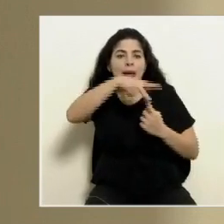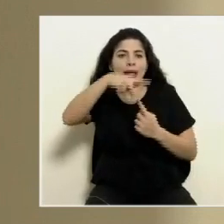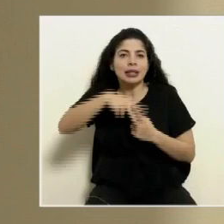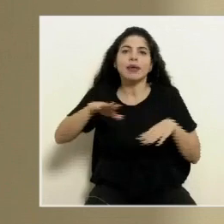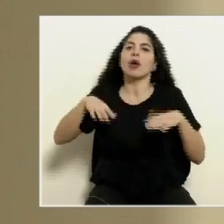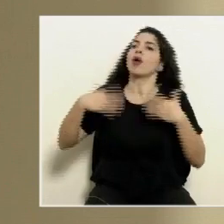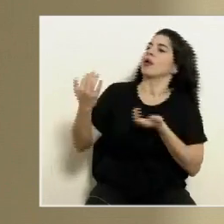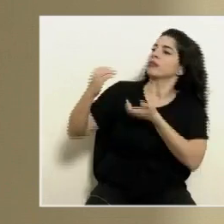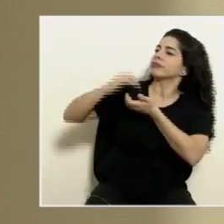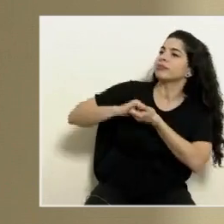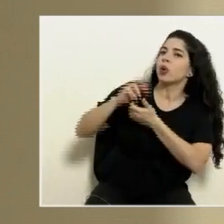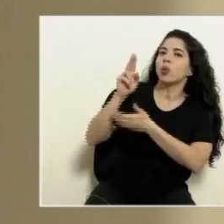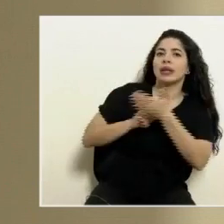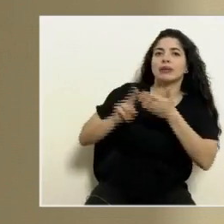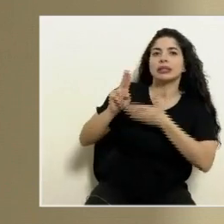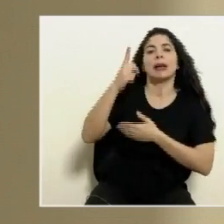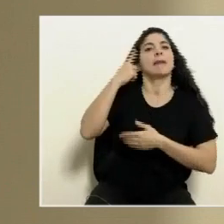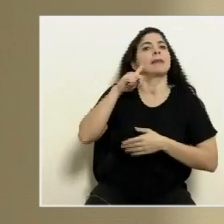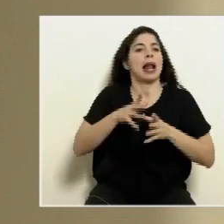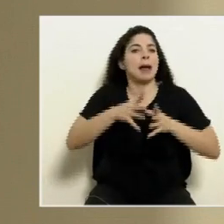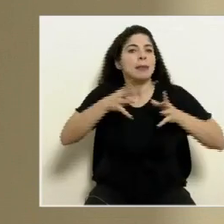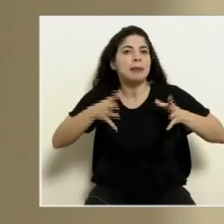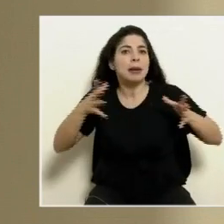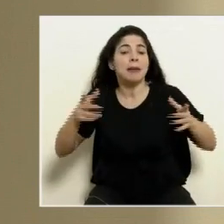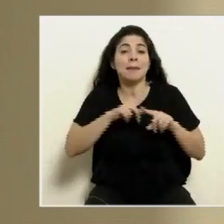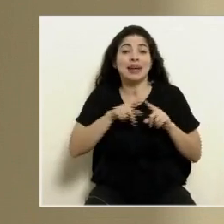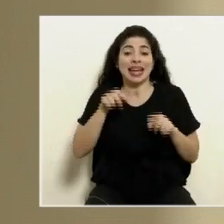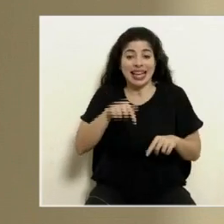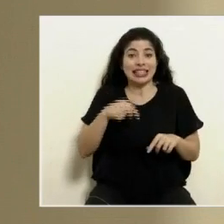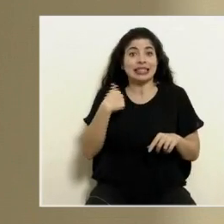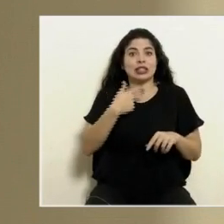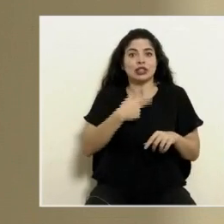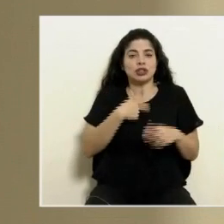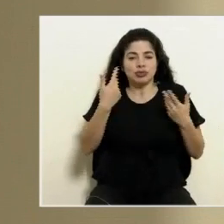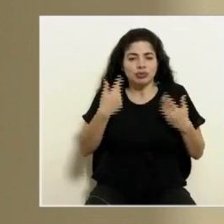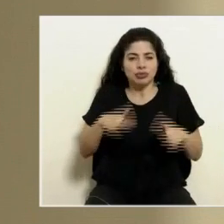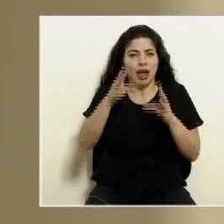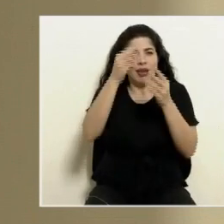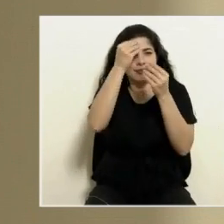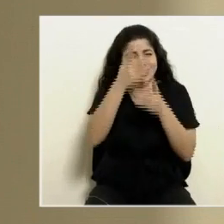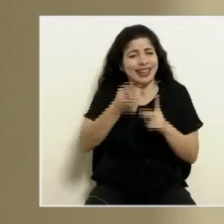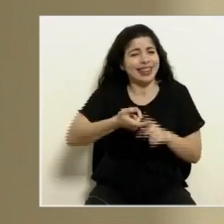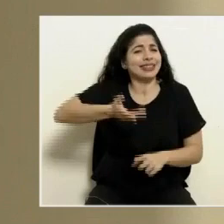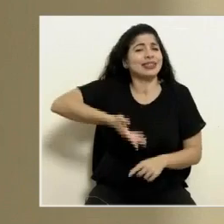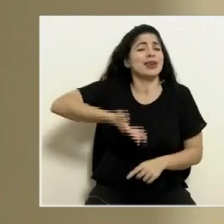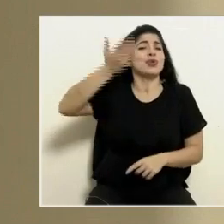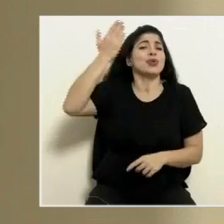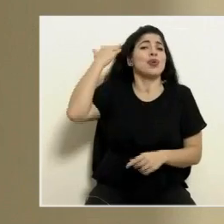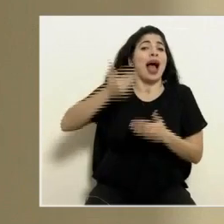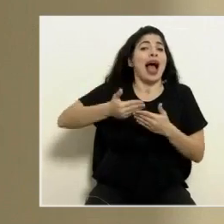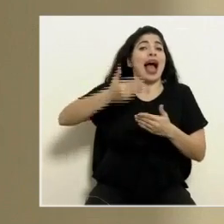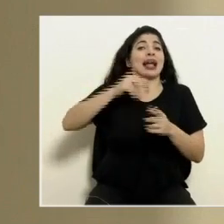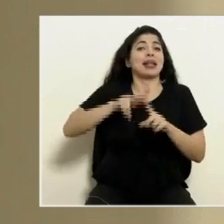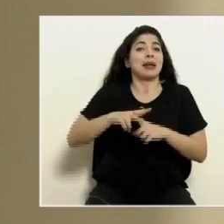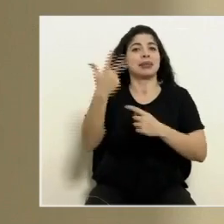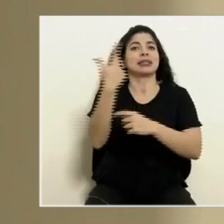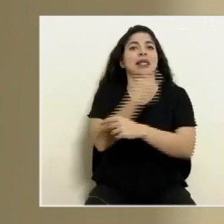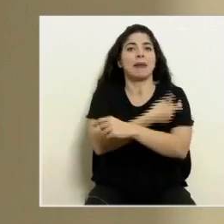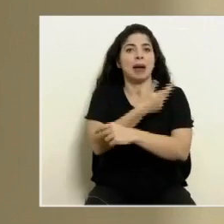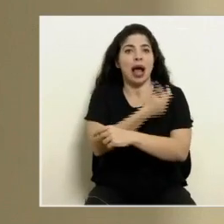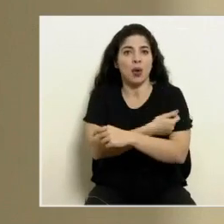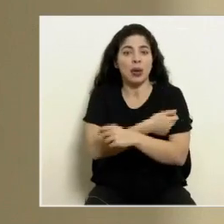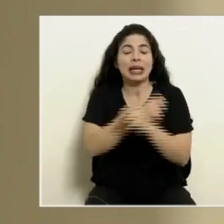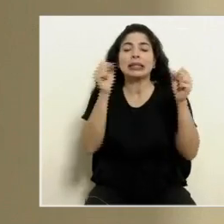con universidades para poder ir ampliando. Pero eso nosotros también lo habíamos indicado desde antes de empezar la vacunación. O sea,